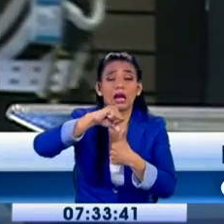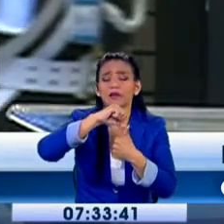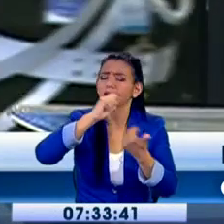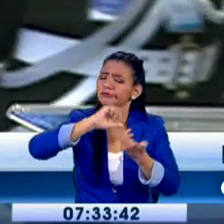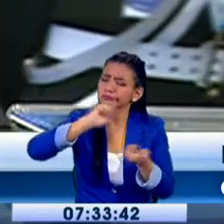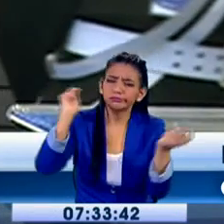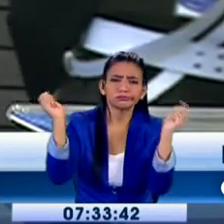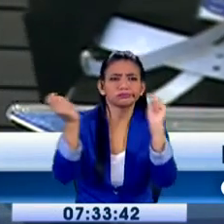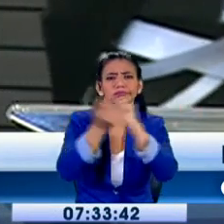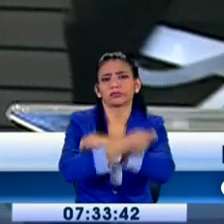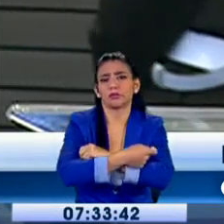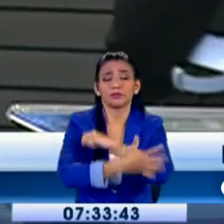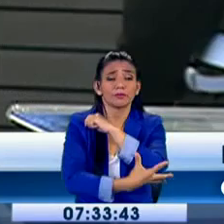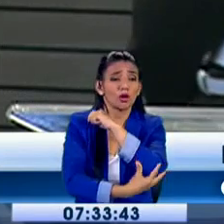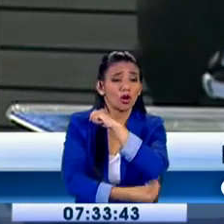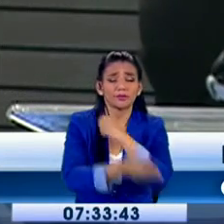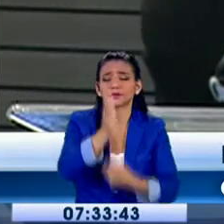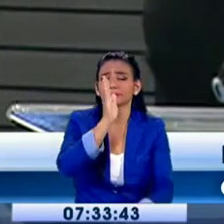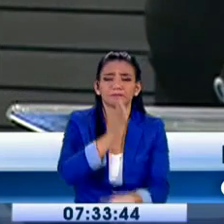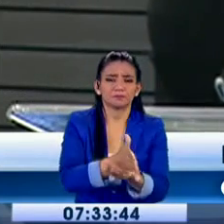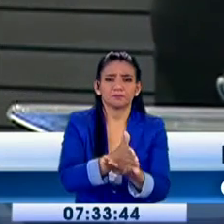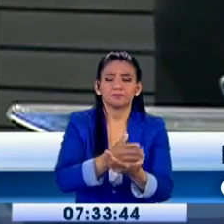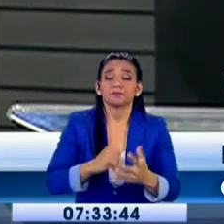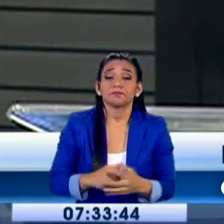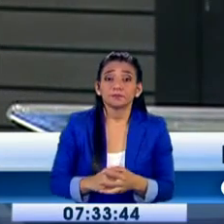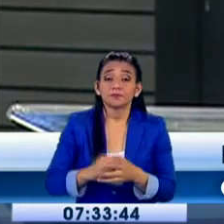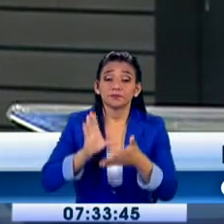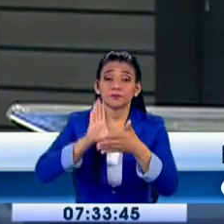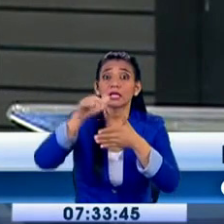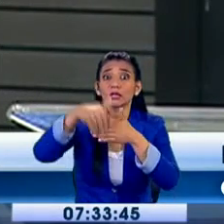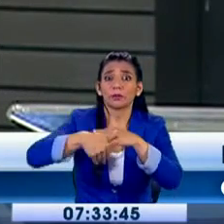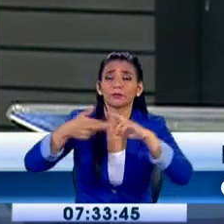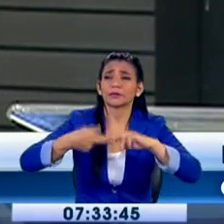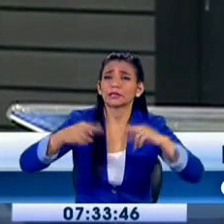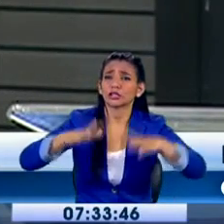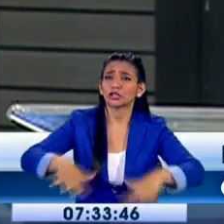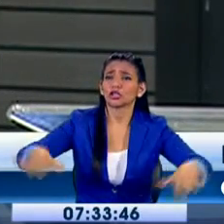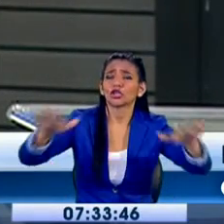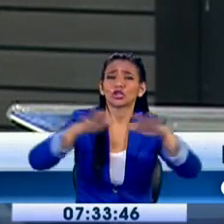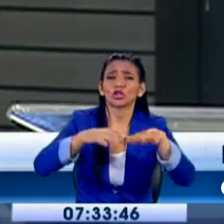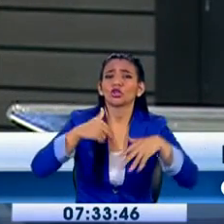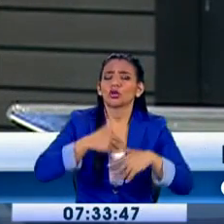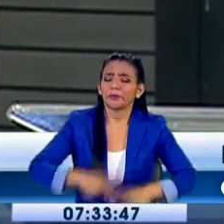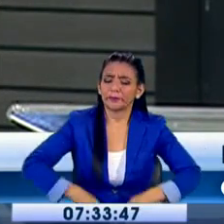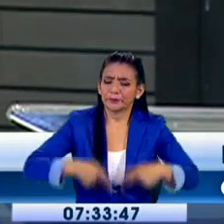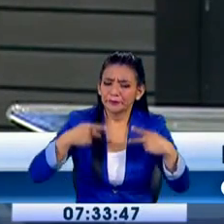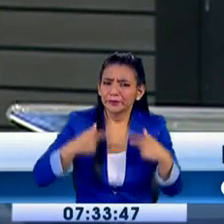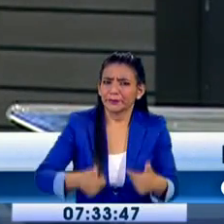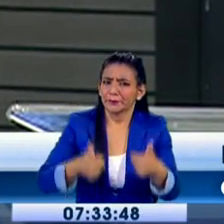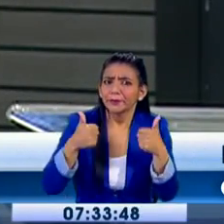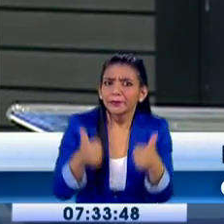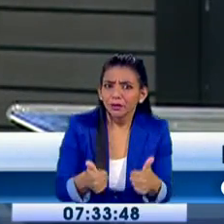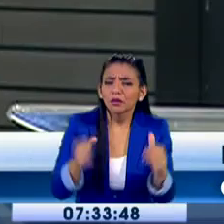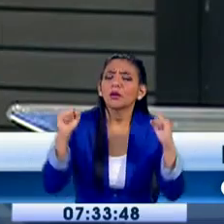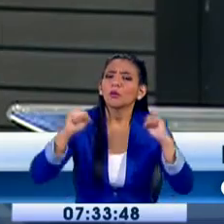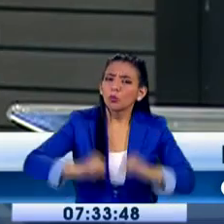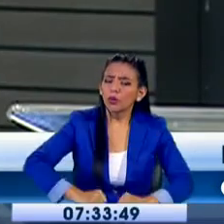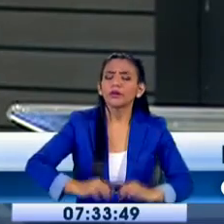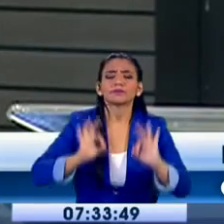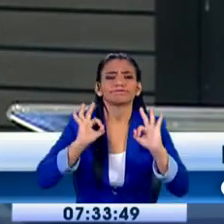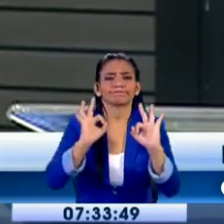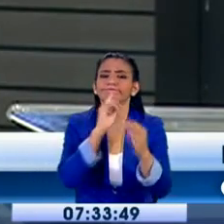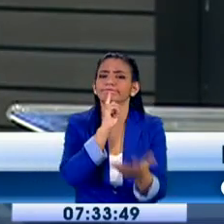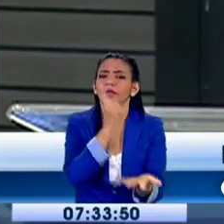equitativa, sin pobreza. Una región en la cual el summa causae, el buen vivir, sea una